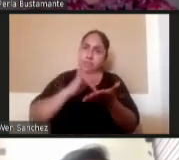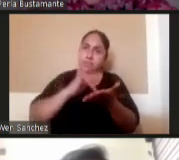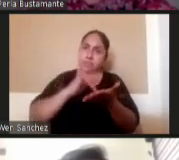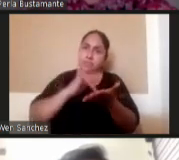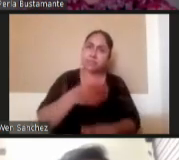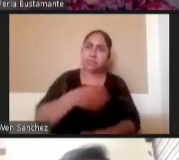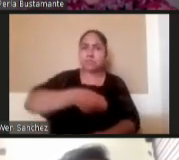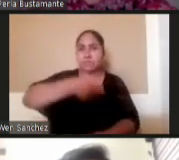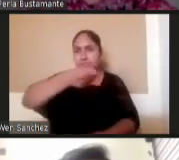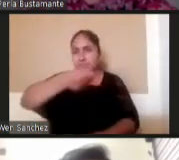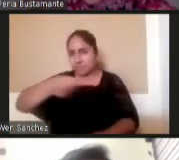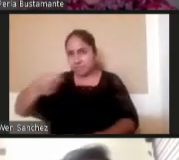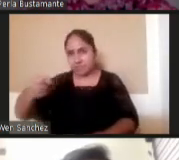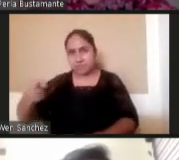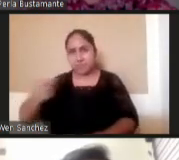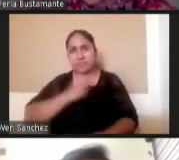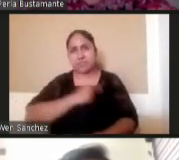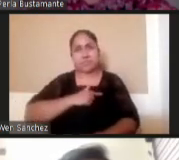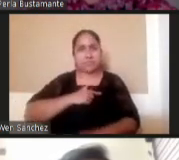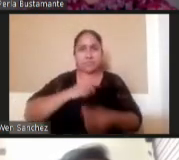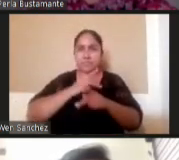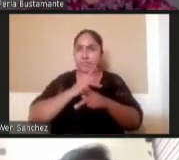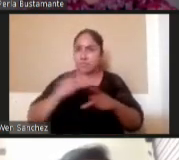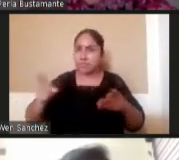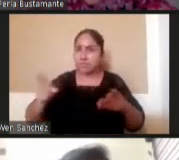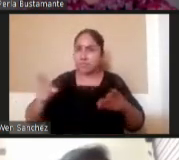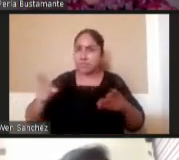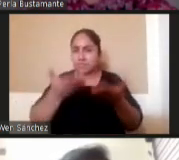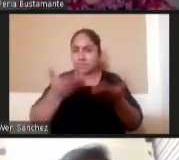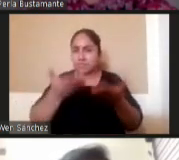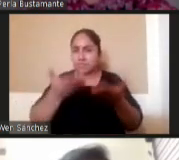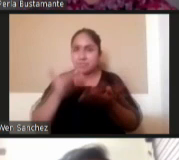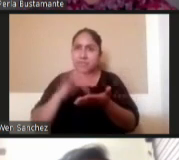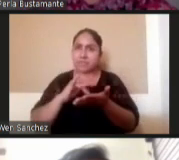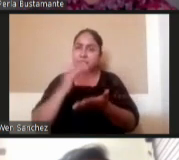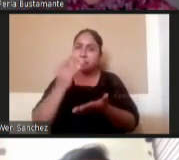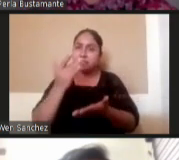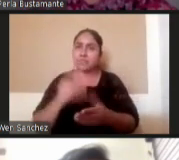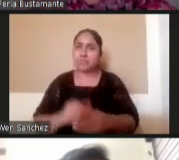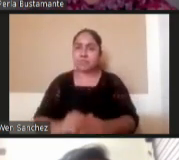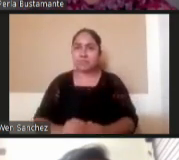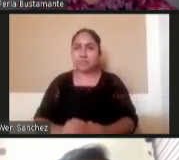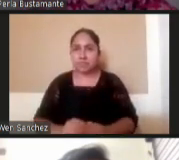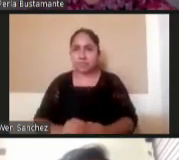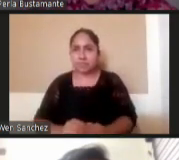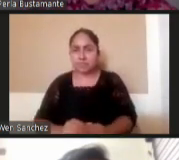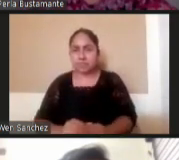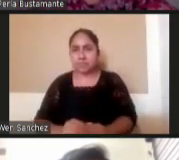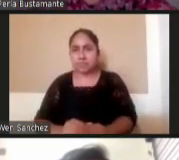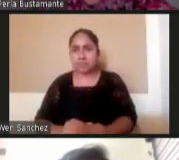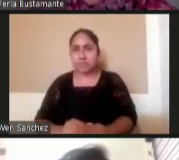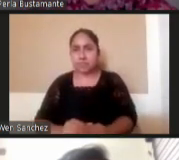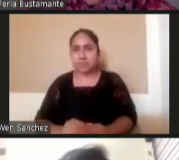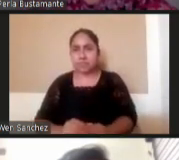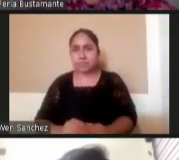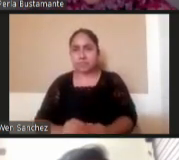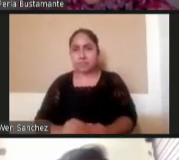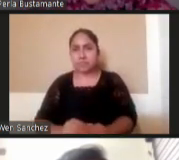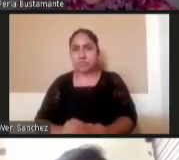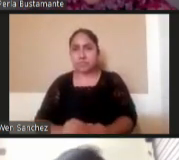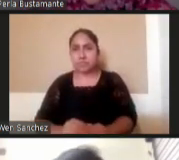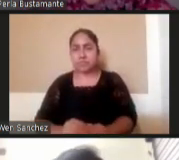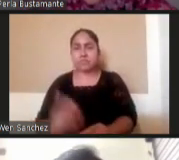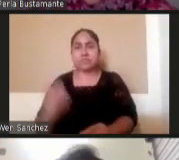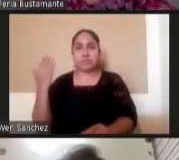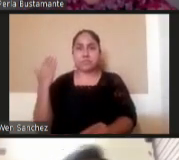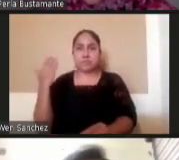gusto a todos mis compañeros en la transmisión. Celebro el compromiso hecho por la empresa en días pasados en